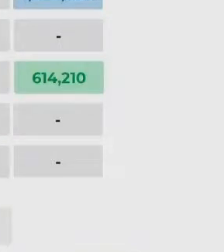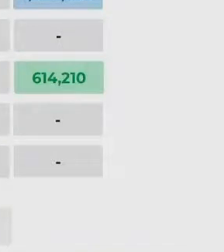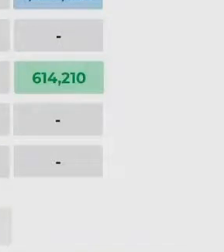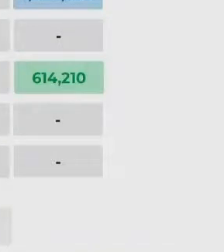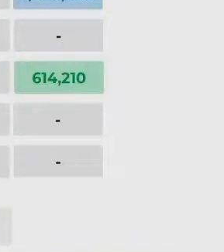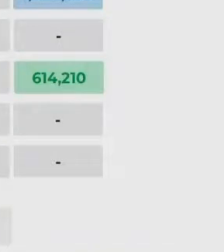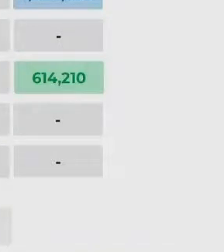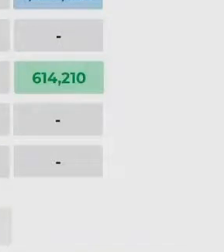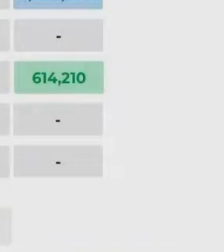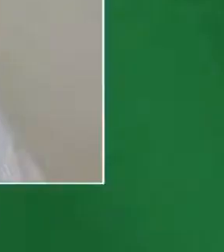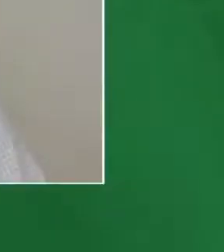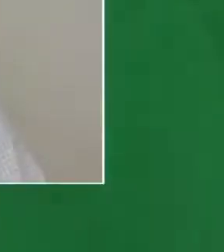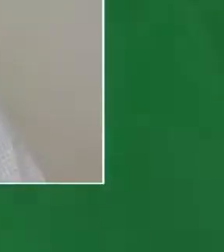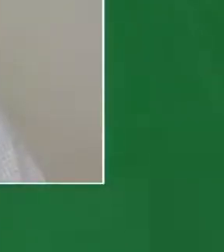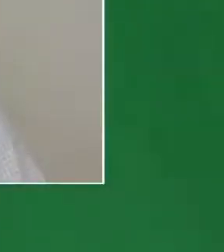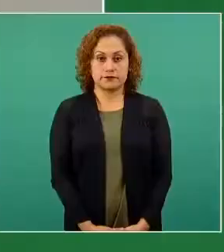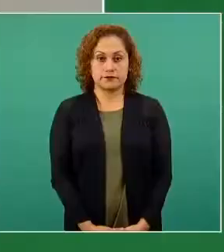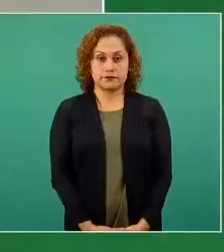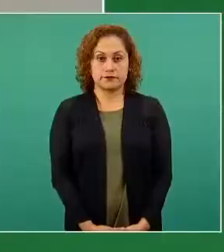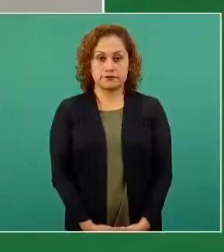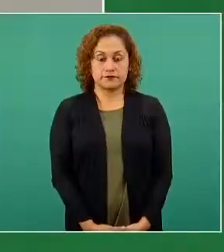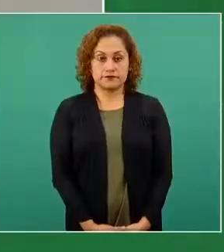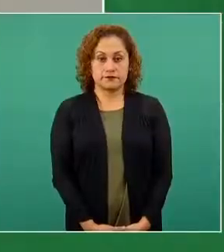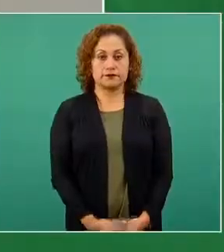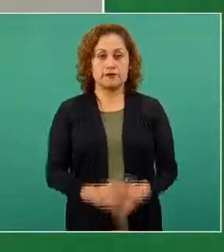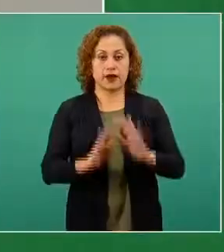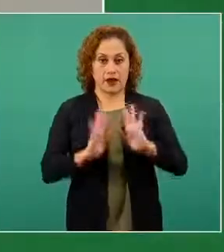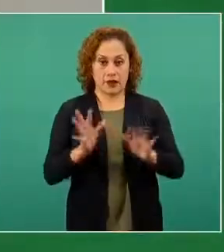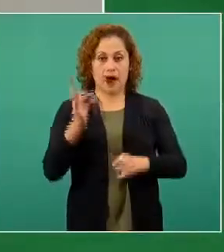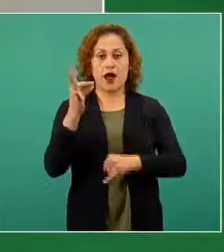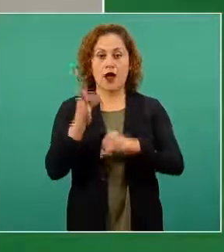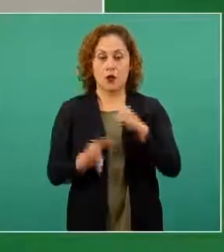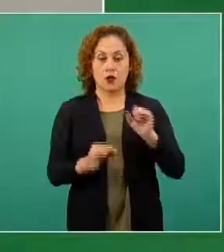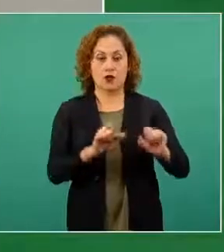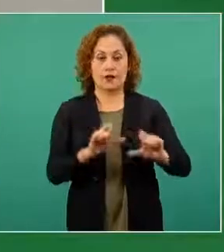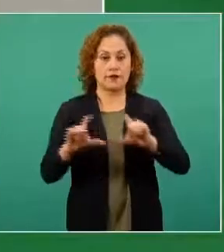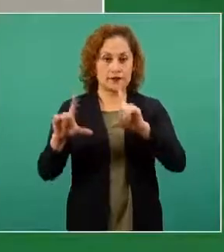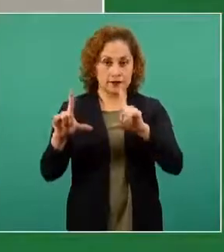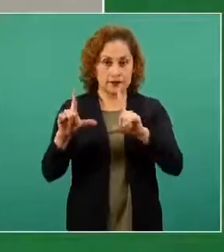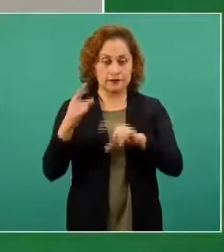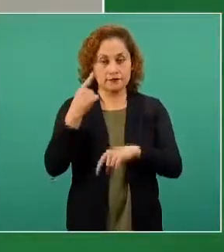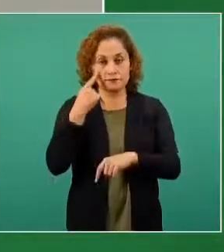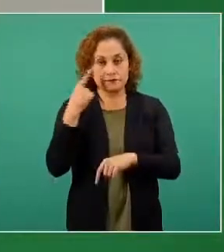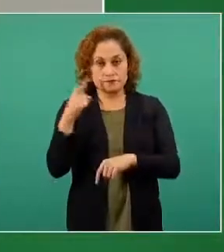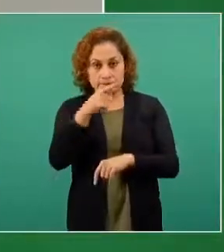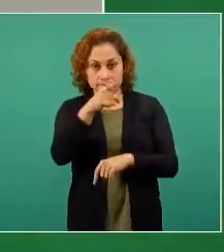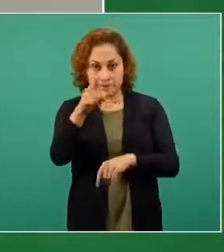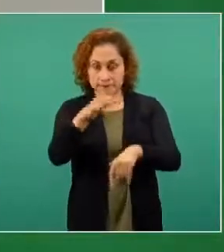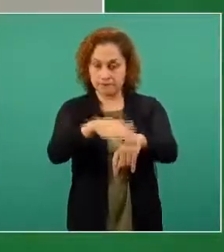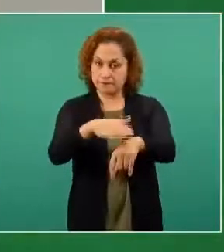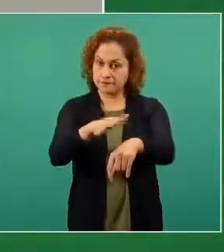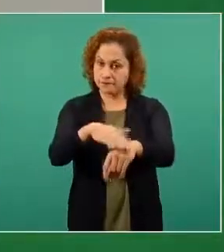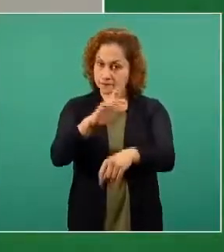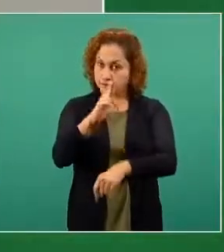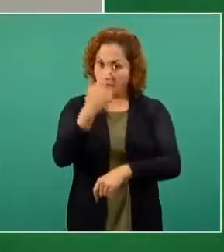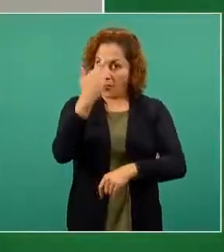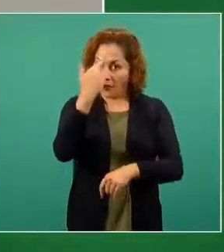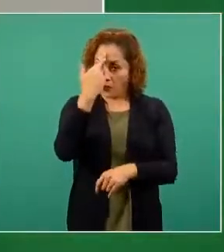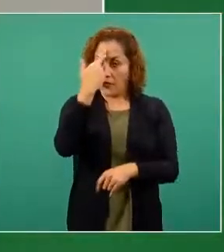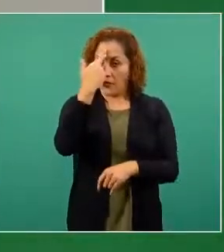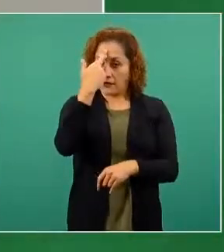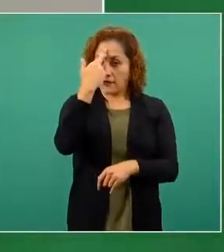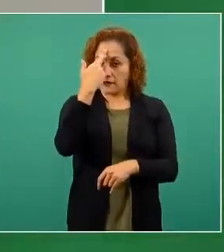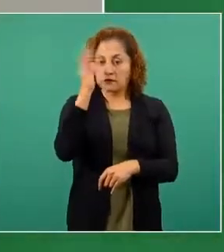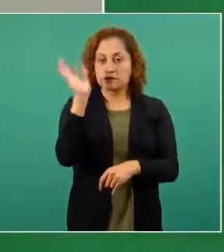efecto de lo programado. Y ahora sí, ya finalmente en la última diapositiva, recordarles que si ustedes tienen